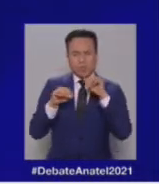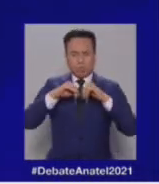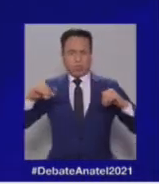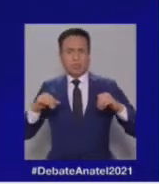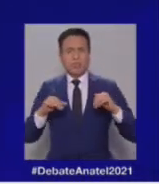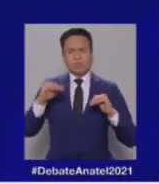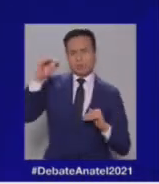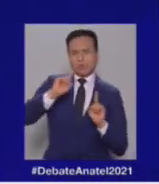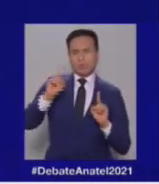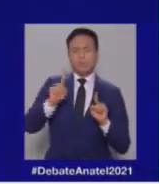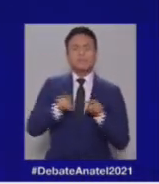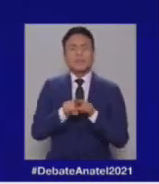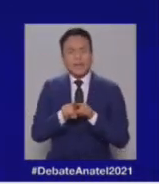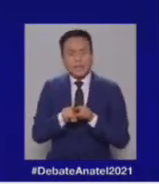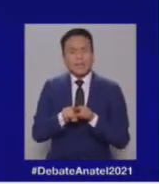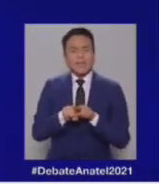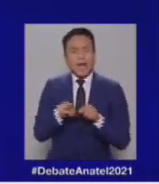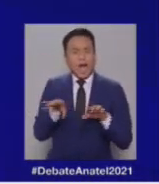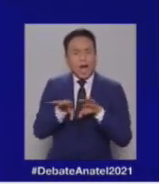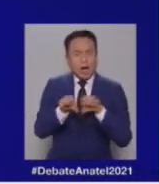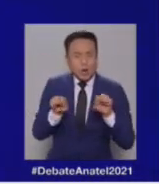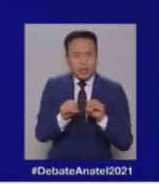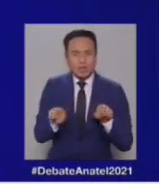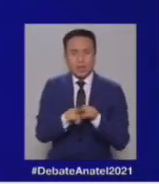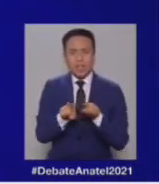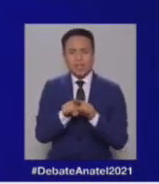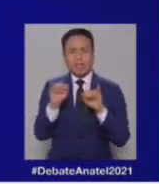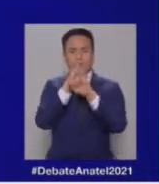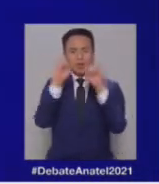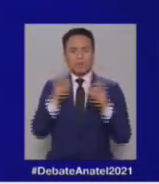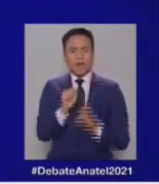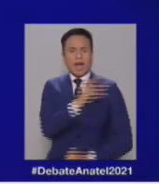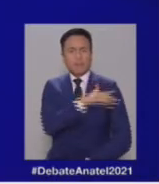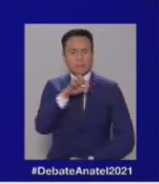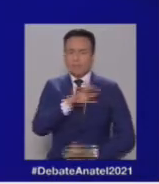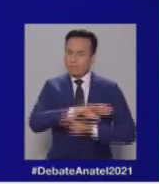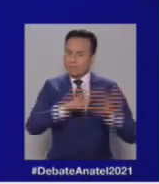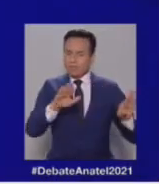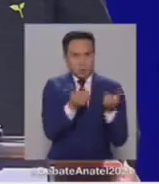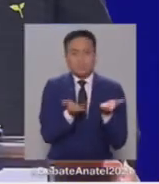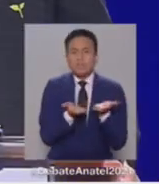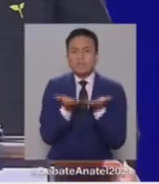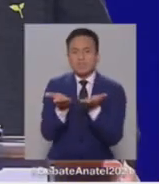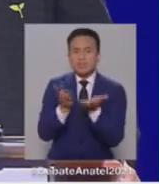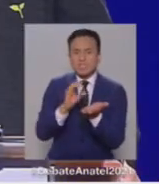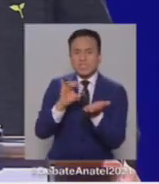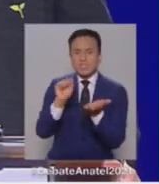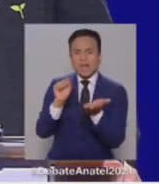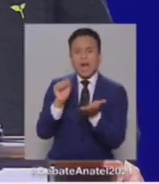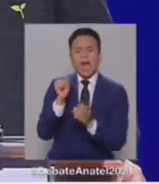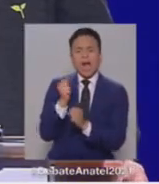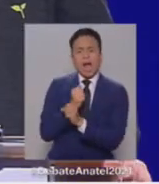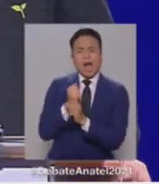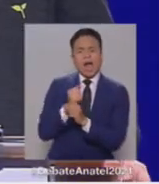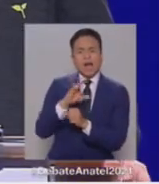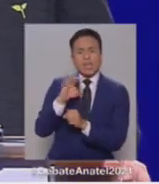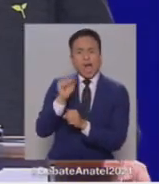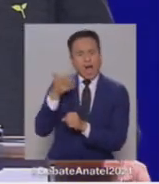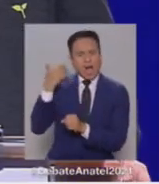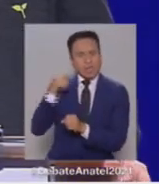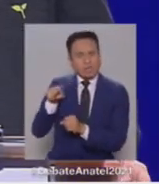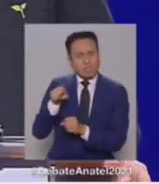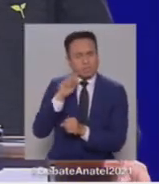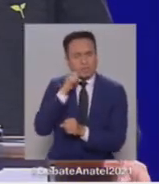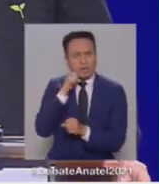sufrió un traspié en materia económica. El periodista Juan Manuel Astorga le consultó si conocía el cálculo de largo plazo del